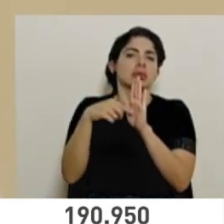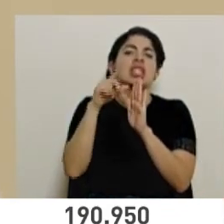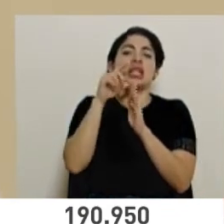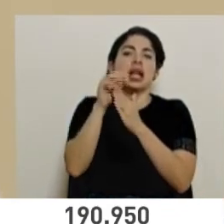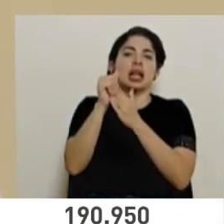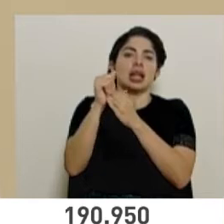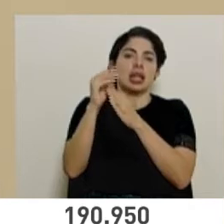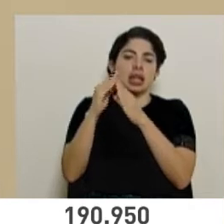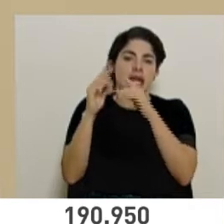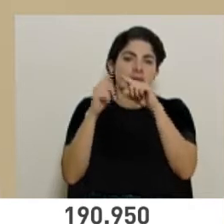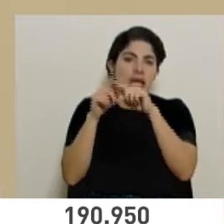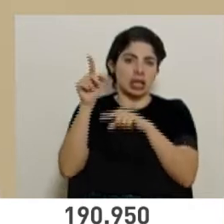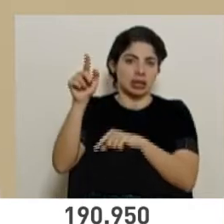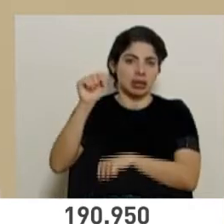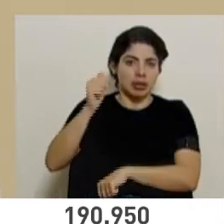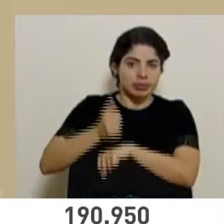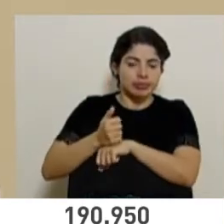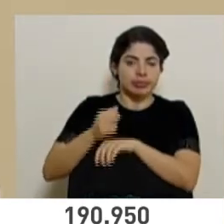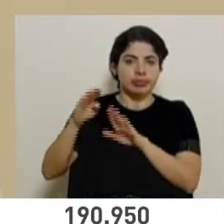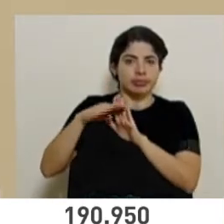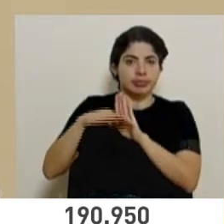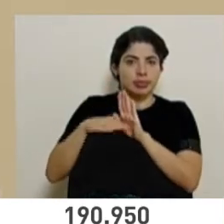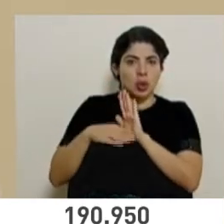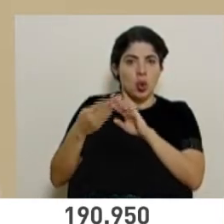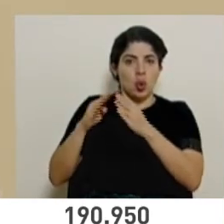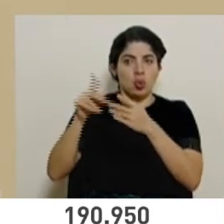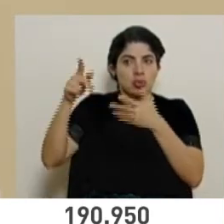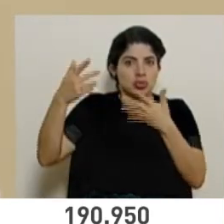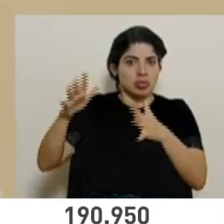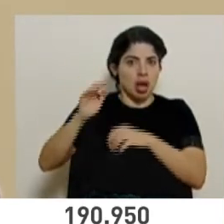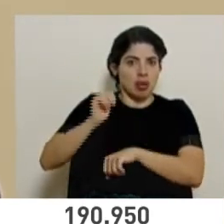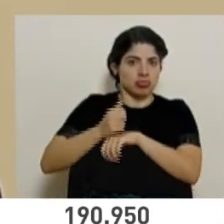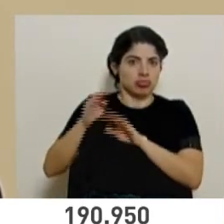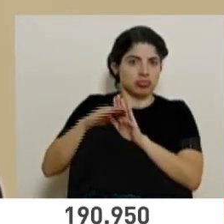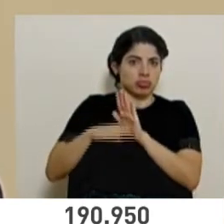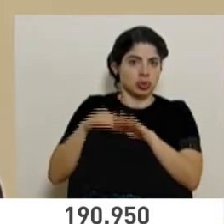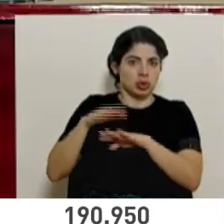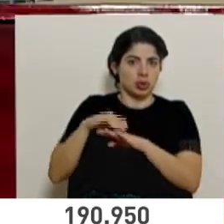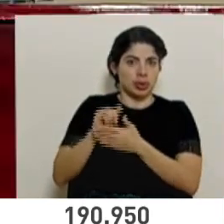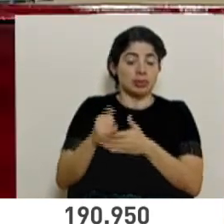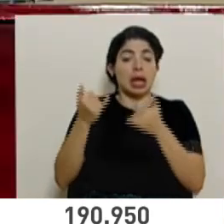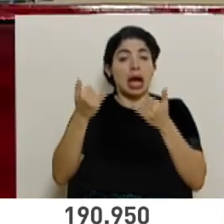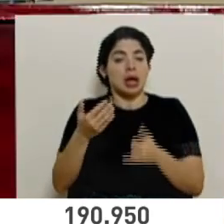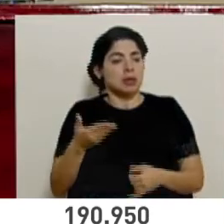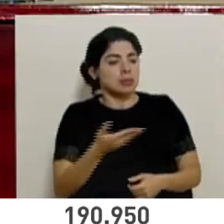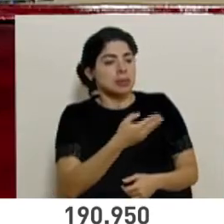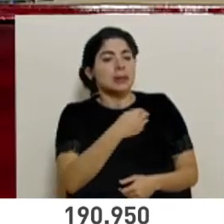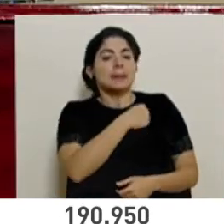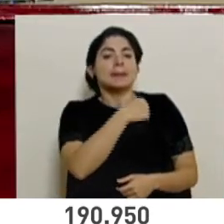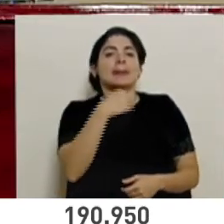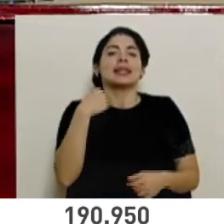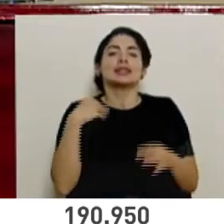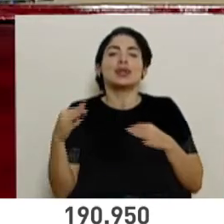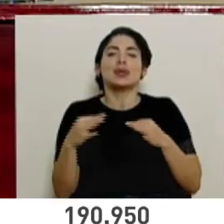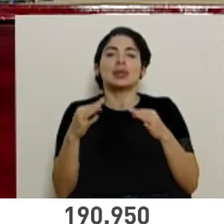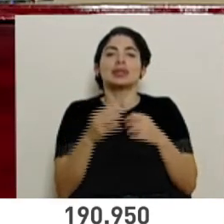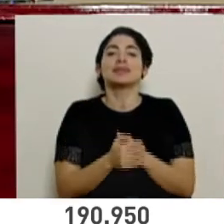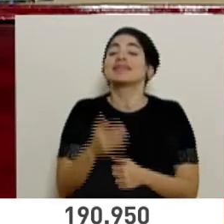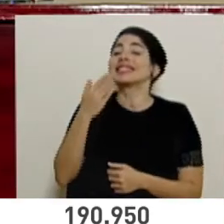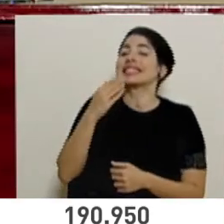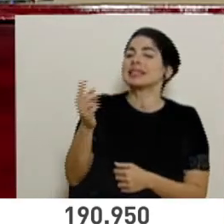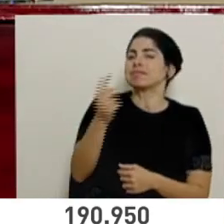de las iglesias en las comunidades han establecido al respecto. Escuchamos al ministro de Turismo.